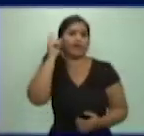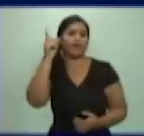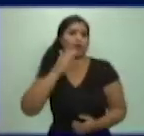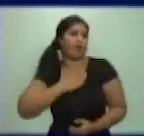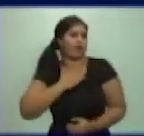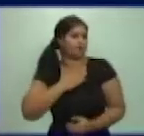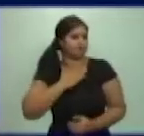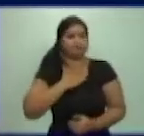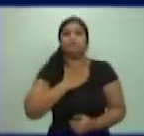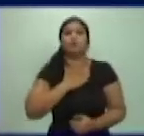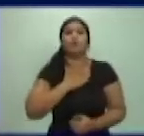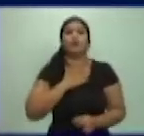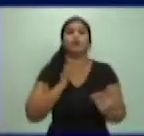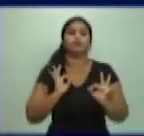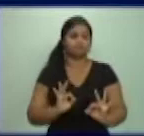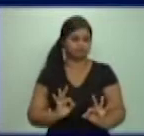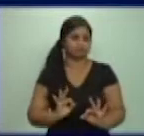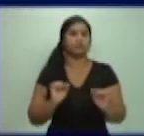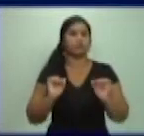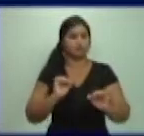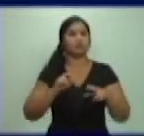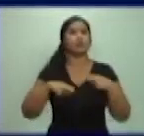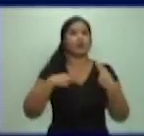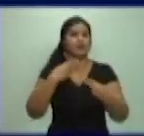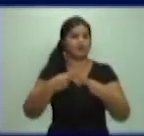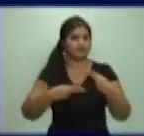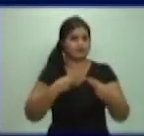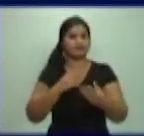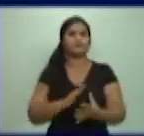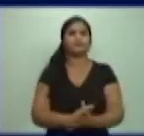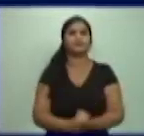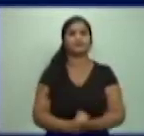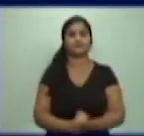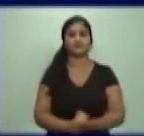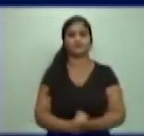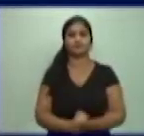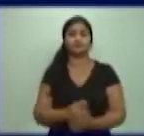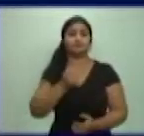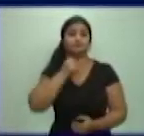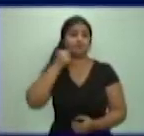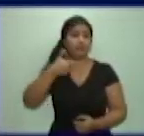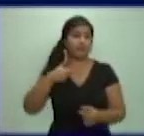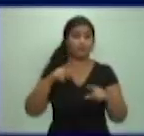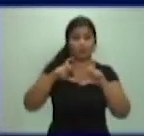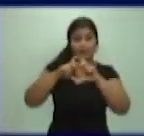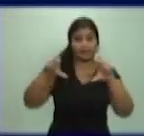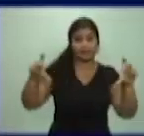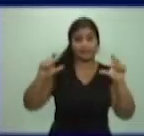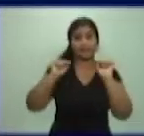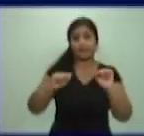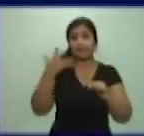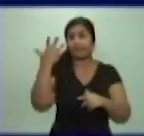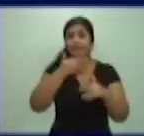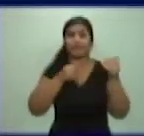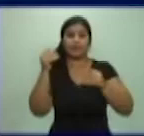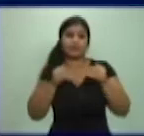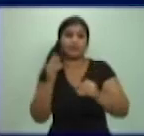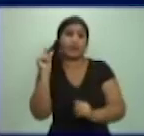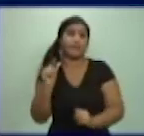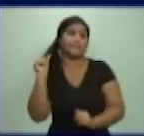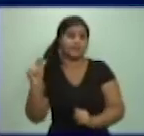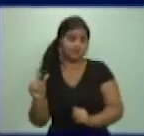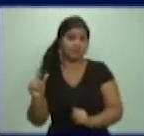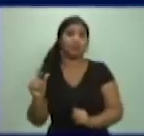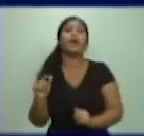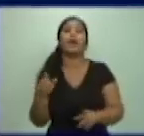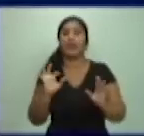construcción depende de lo que diga el texto de la comprensión. Si el texto de la comprensión hace referencia a los personajes de las obras literarias, lógicamente